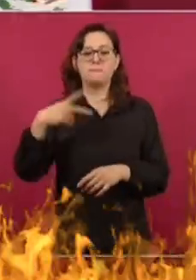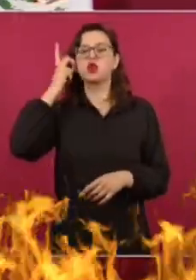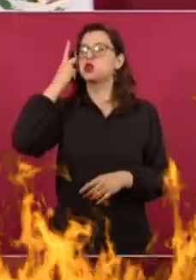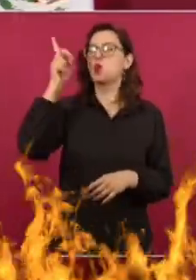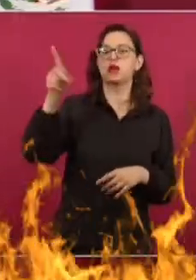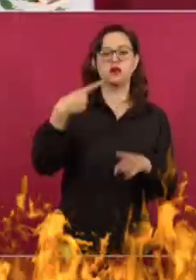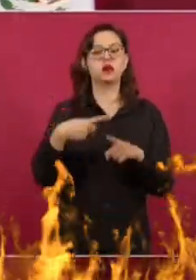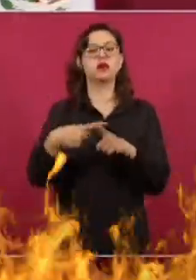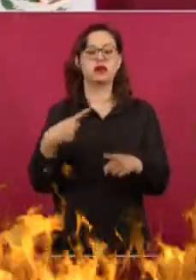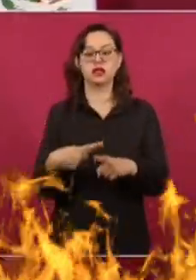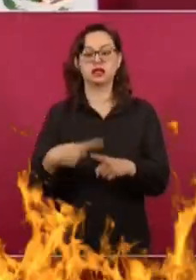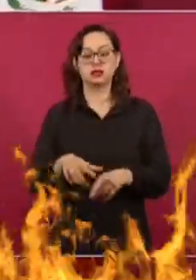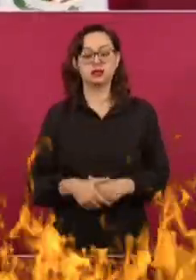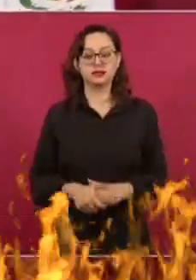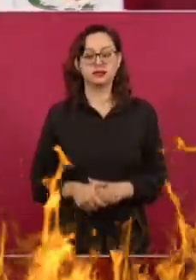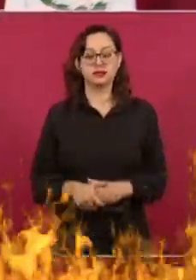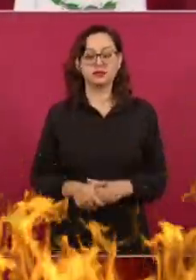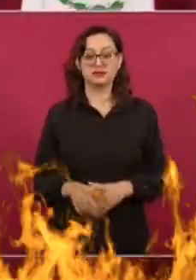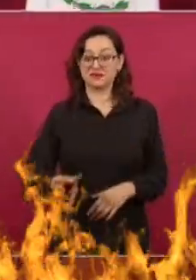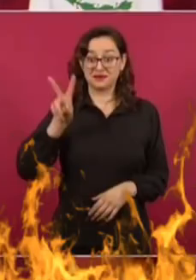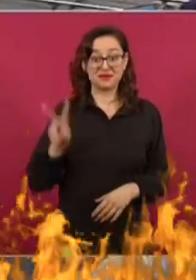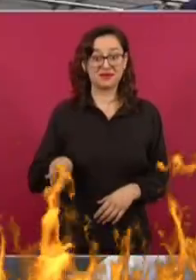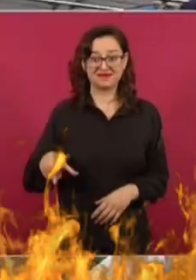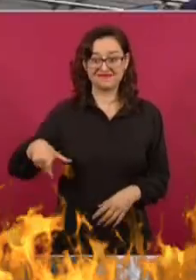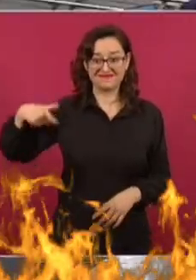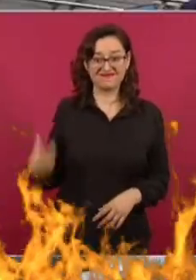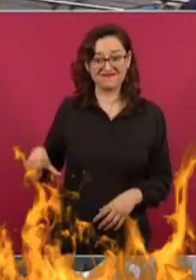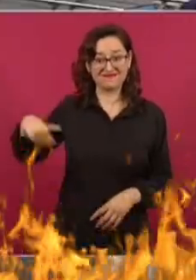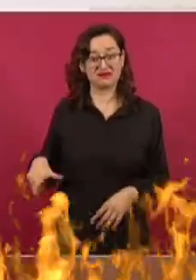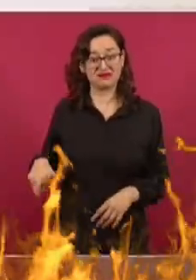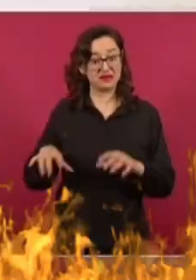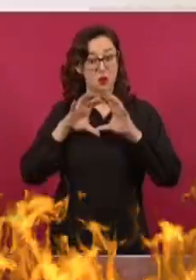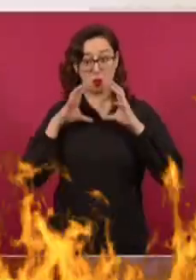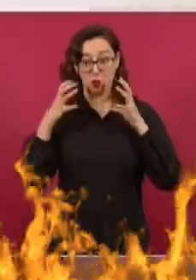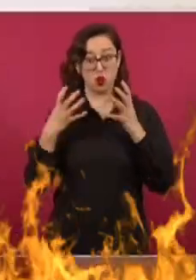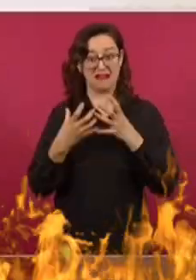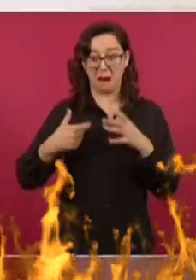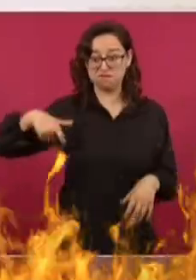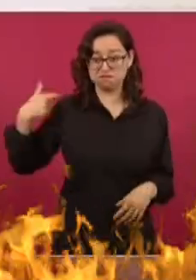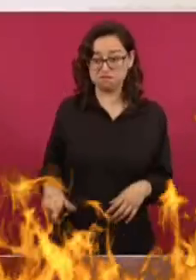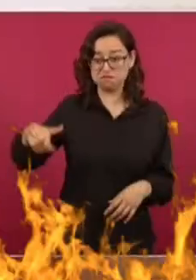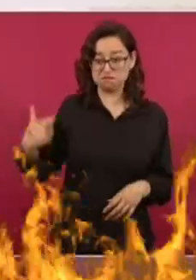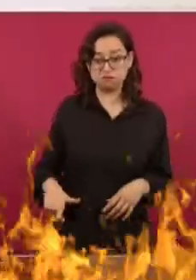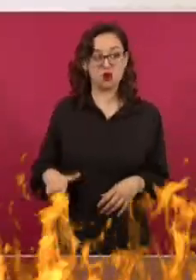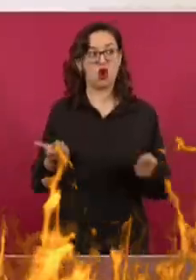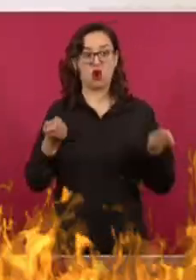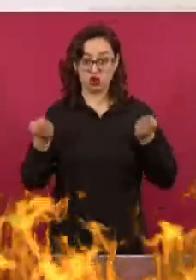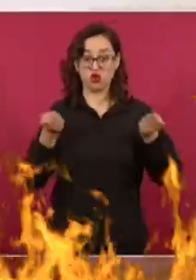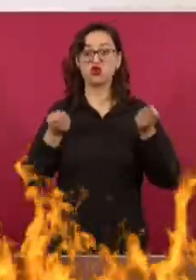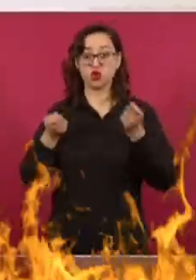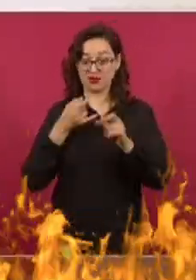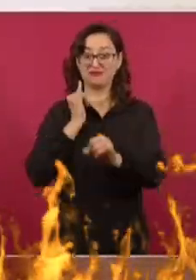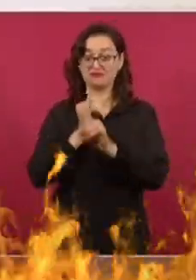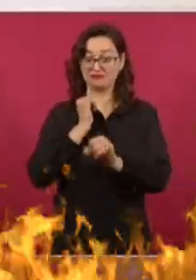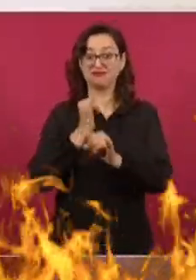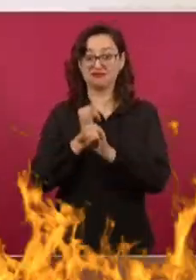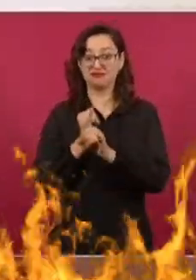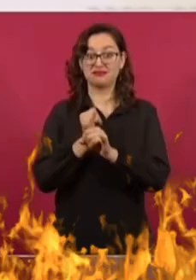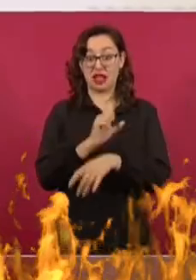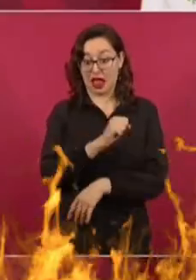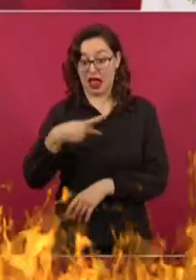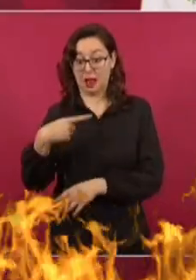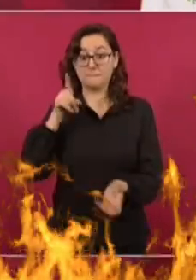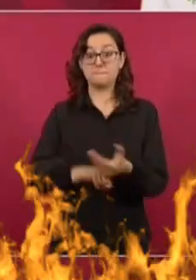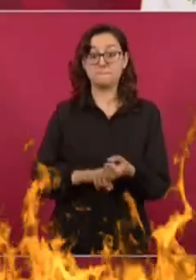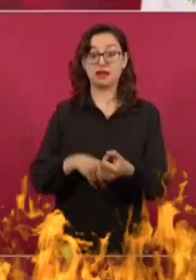Es que los más acaudalados del mundo son los dueños de los